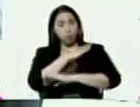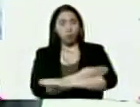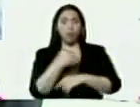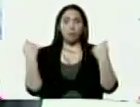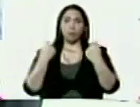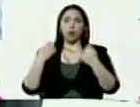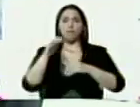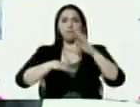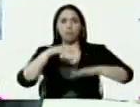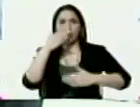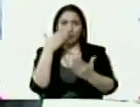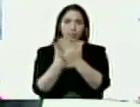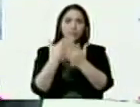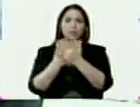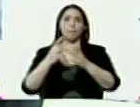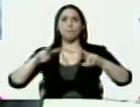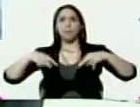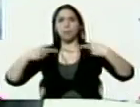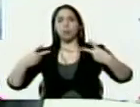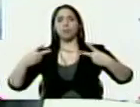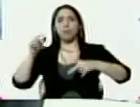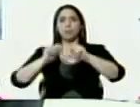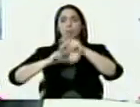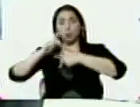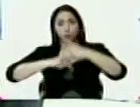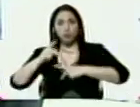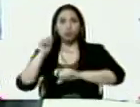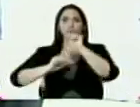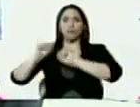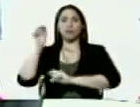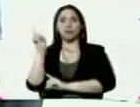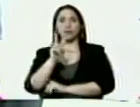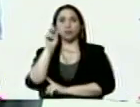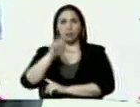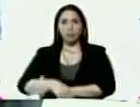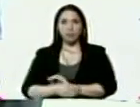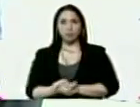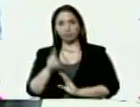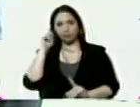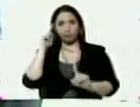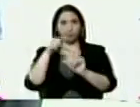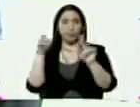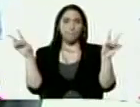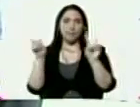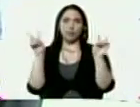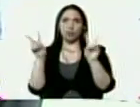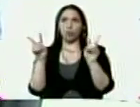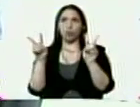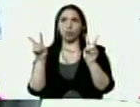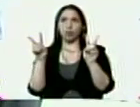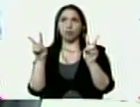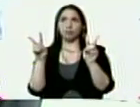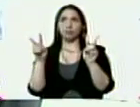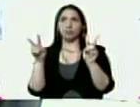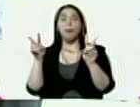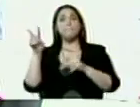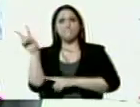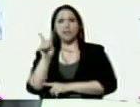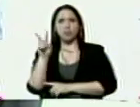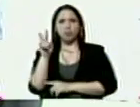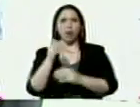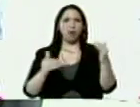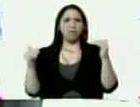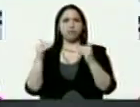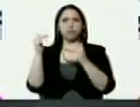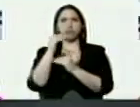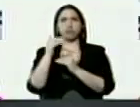a la vanguardia del proceso de defensa de Venezuela, pero también marcada la victoria de lo que será la Venezuela potencia.